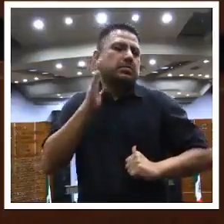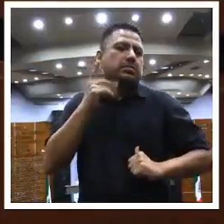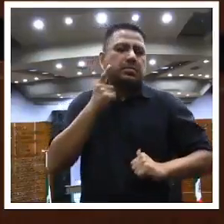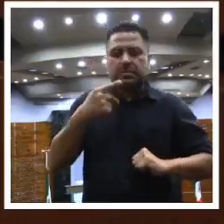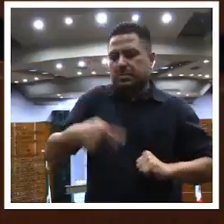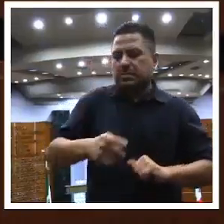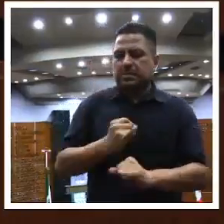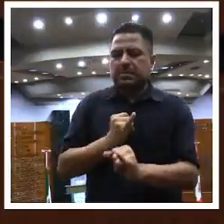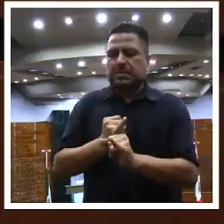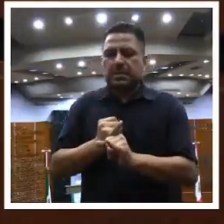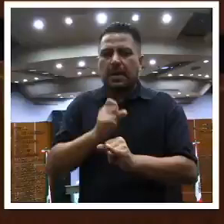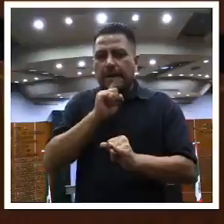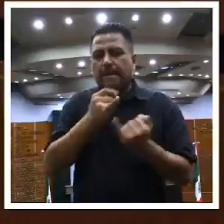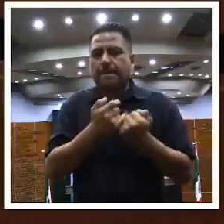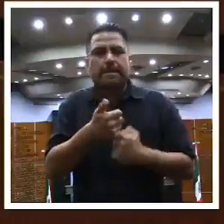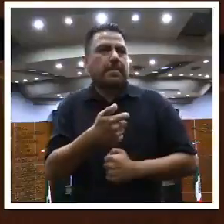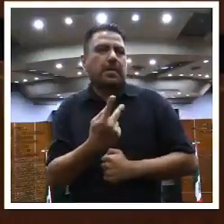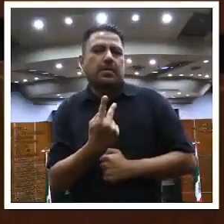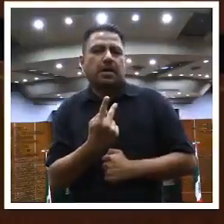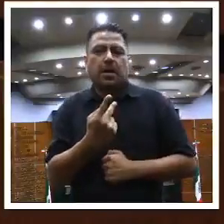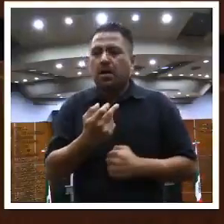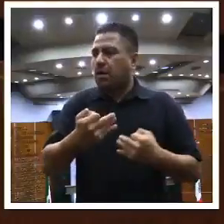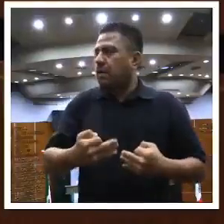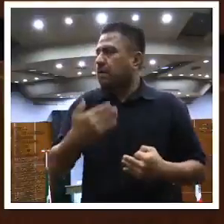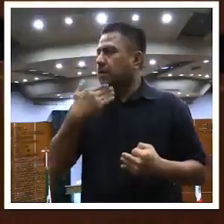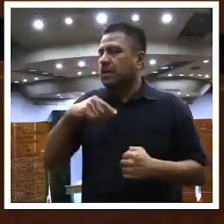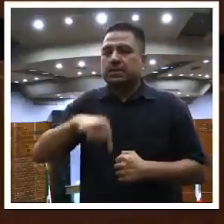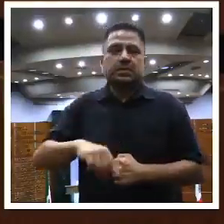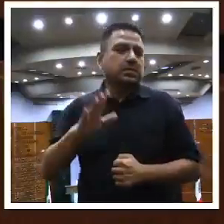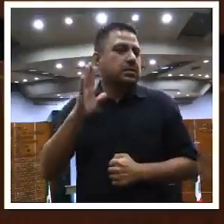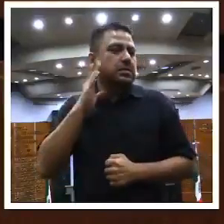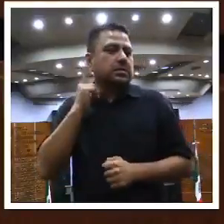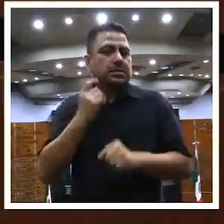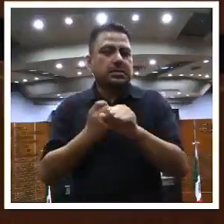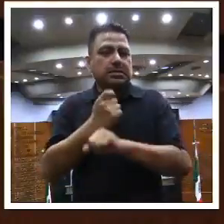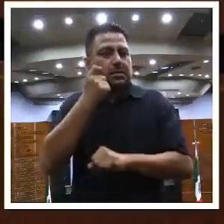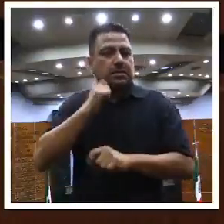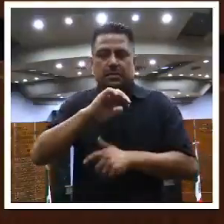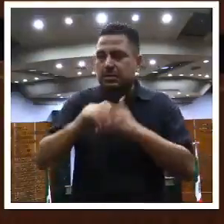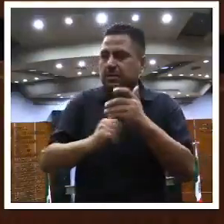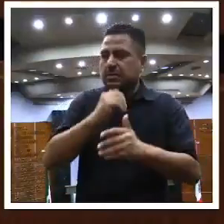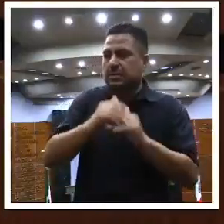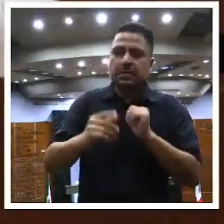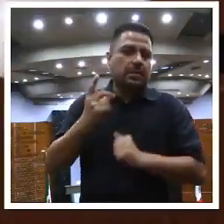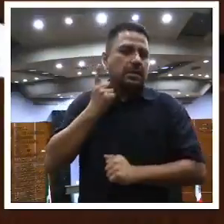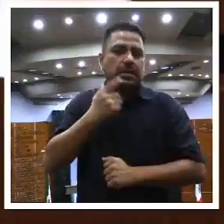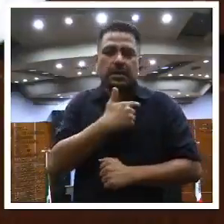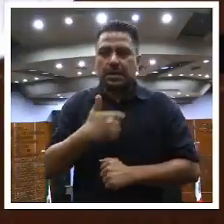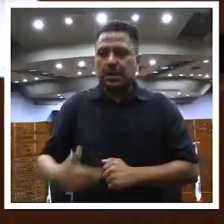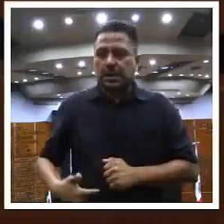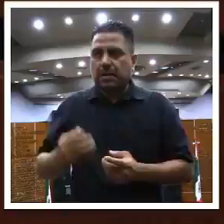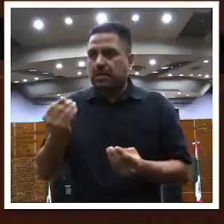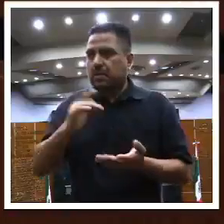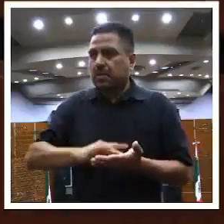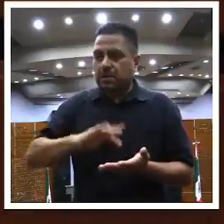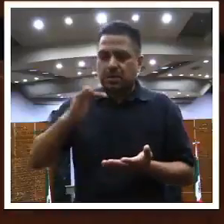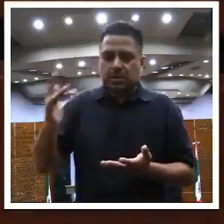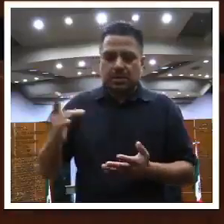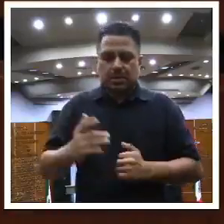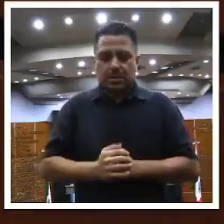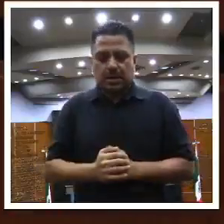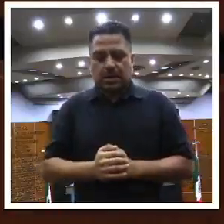la página web y en el canal de televisión oficial de este Congreso del Estado. Es cuanto, diputado presidente. Muchas gracias.